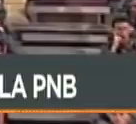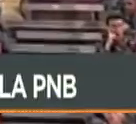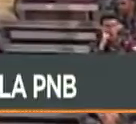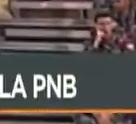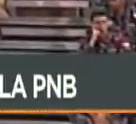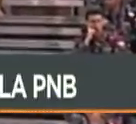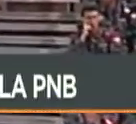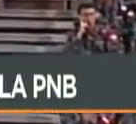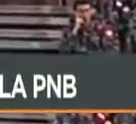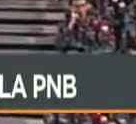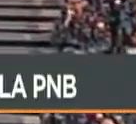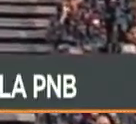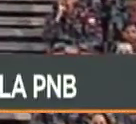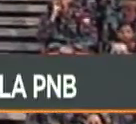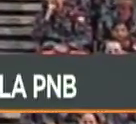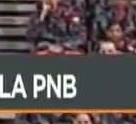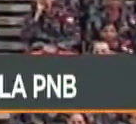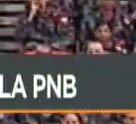Una policía de vanguardia.